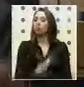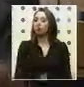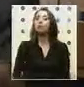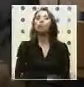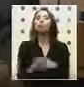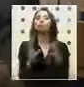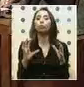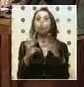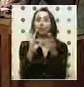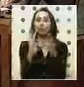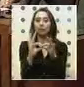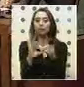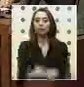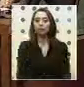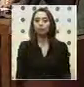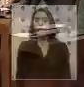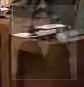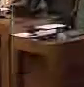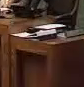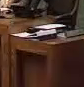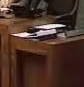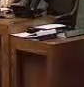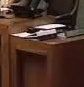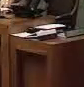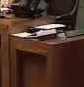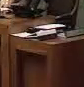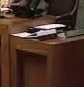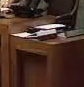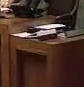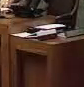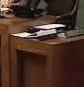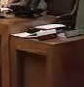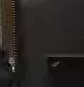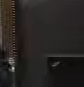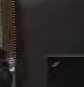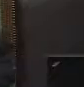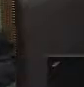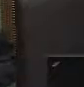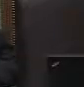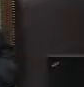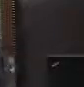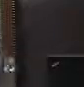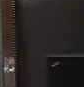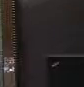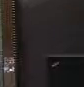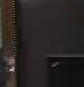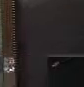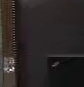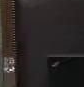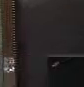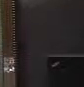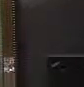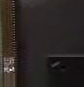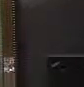gracias. ¿Y por qué impostas esa voz? Como si tuviera... Gracias, diputado Poblete. Tiene la palabra el diputado...